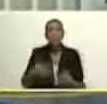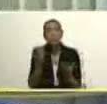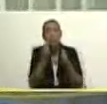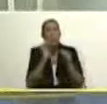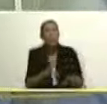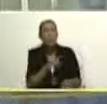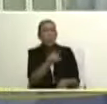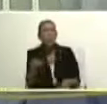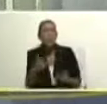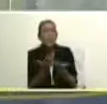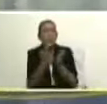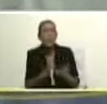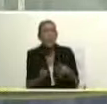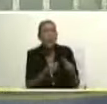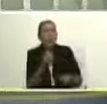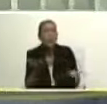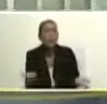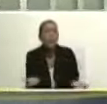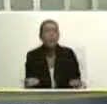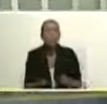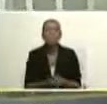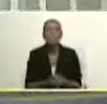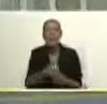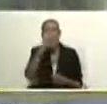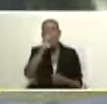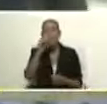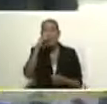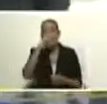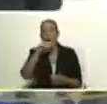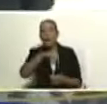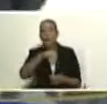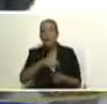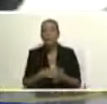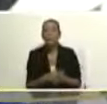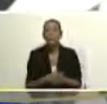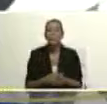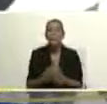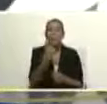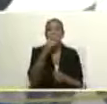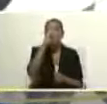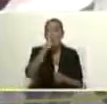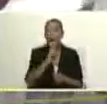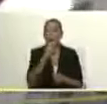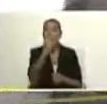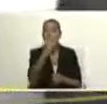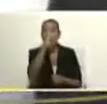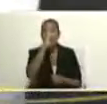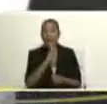aquí? ¡Ah! ¿Qué año es este? ¡Primer año! ¿Cómo?